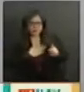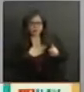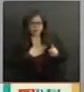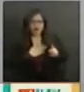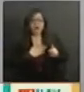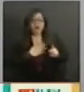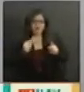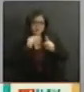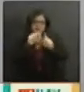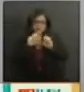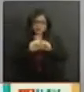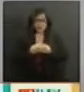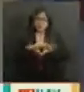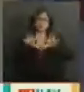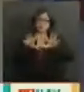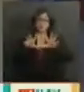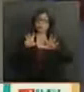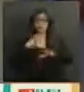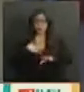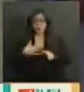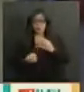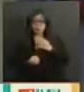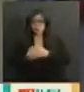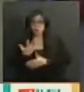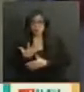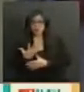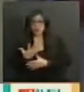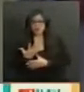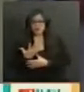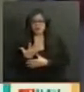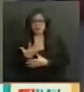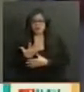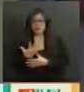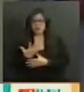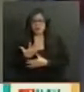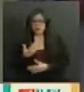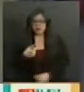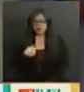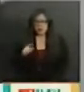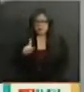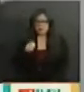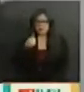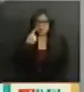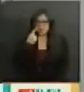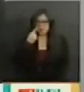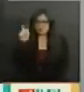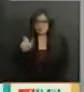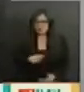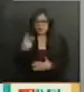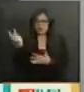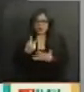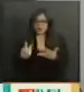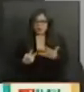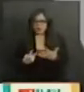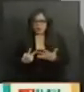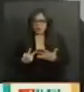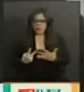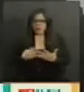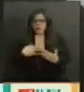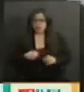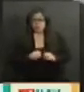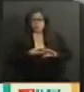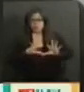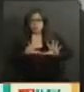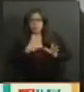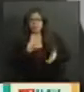sorprendente. Para mí es totalmente nuevo. De hecho, no conocía al artista, dijéramos, y me ha